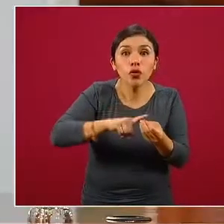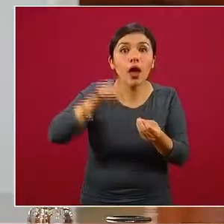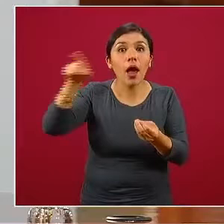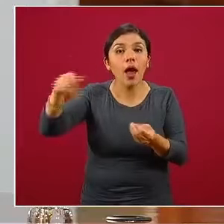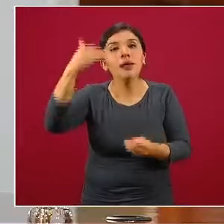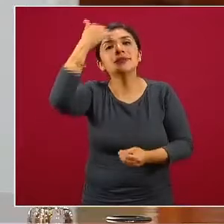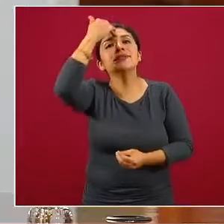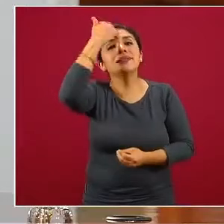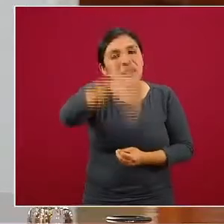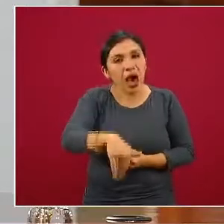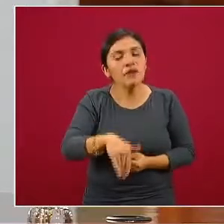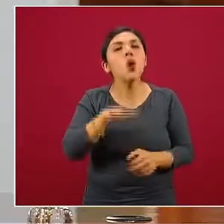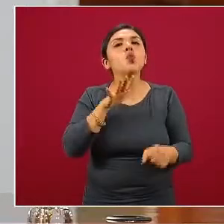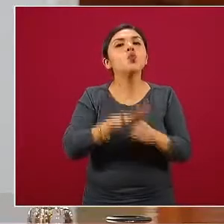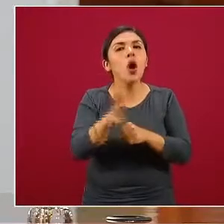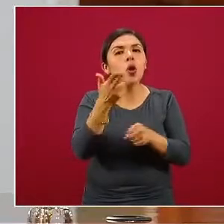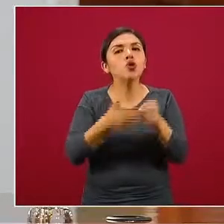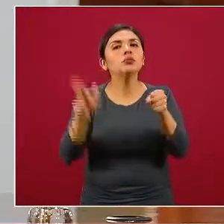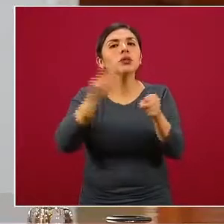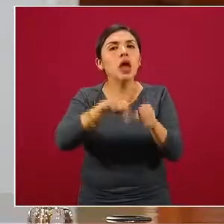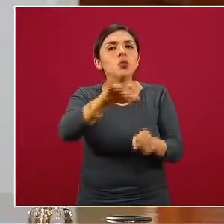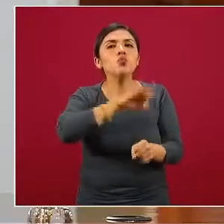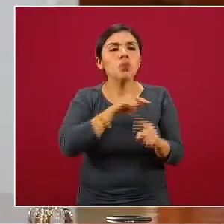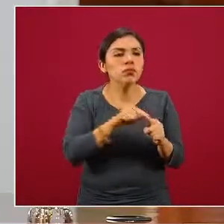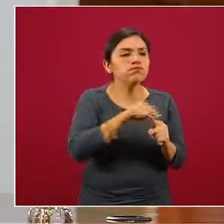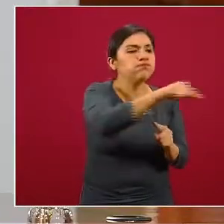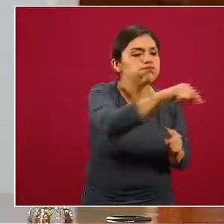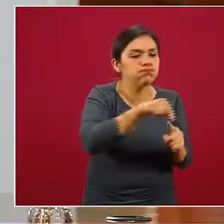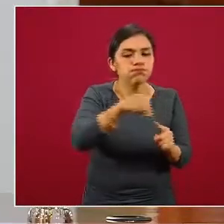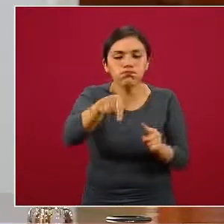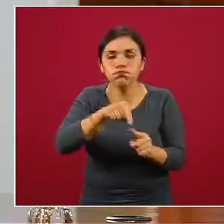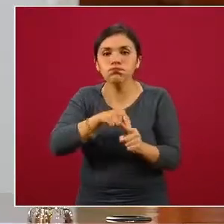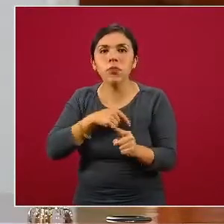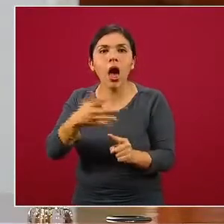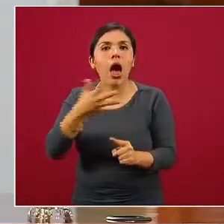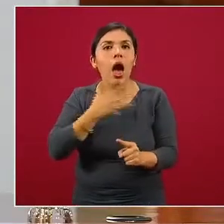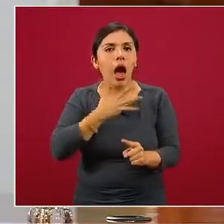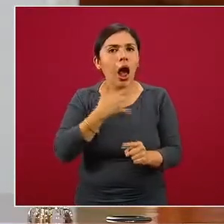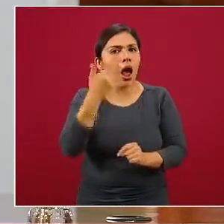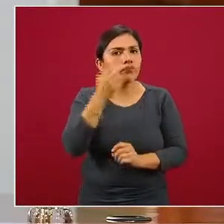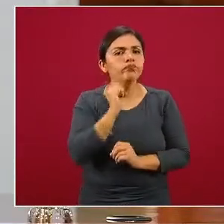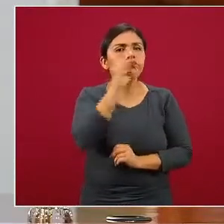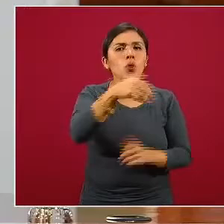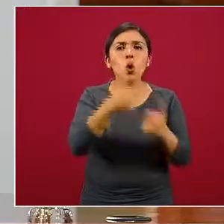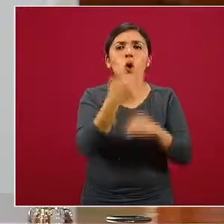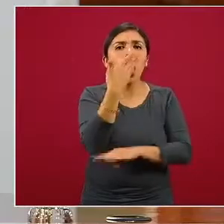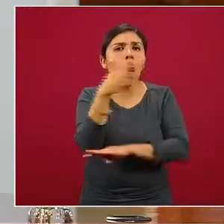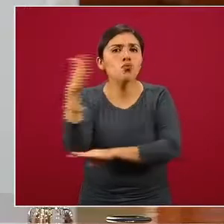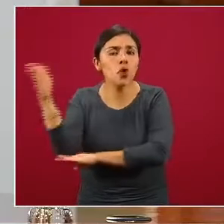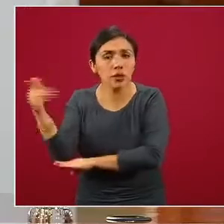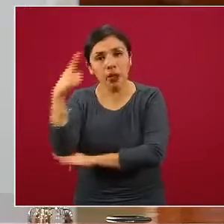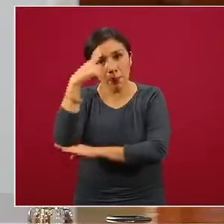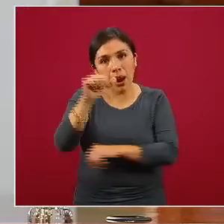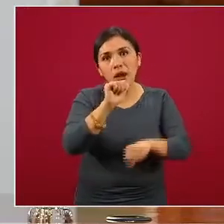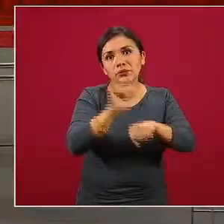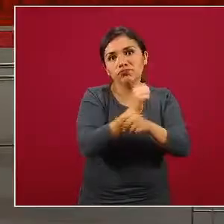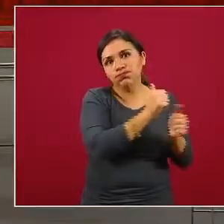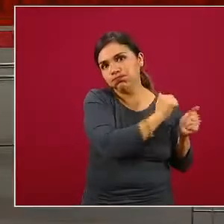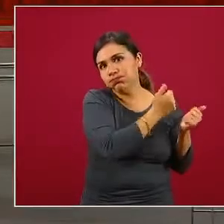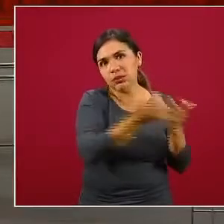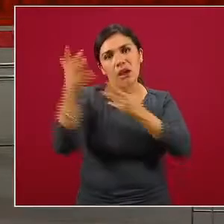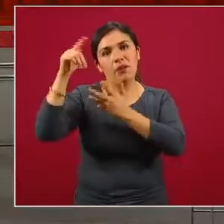a saber a qué hospital pueden llevarte y va a poder mandarte una ambulancia para que te den la